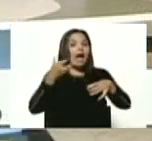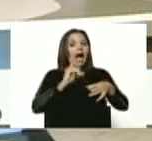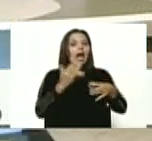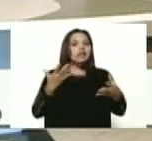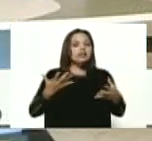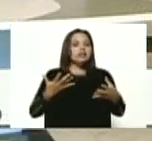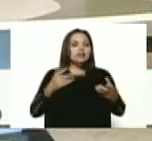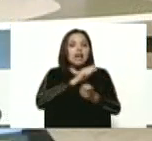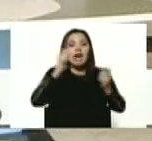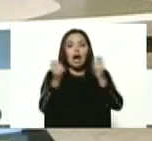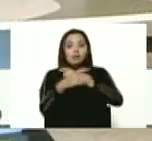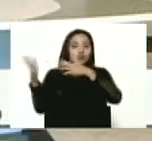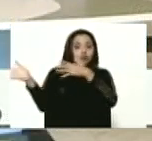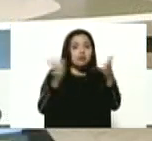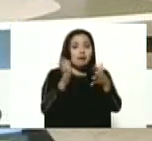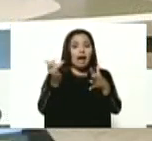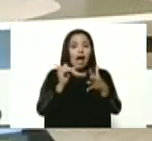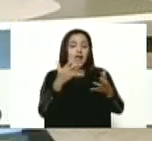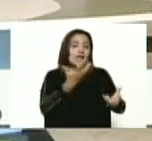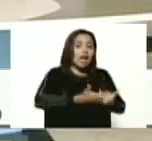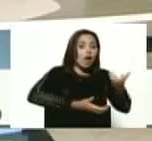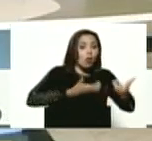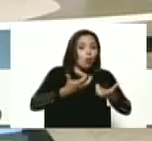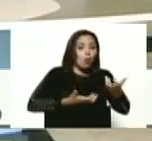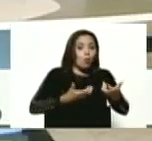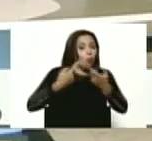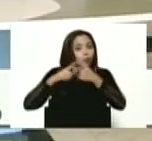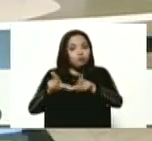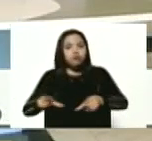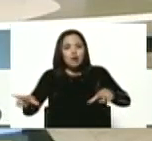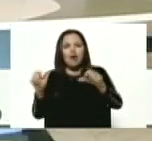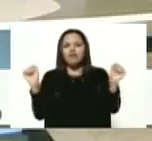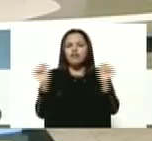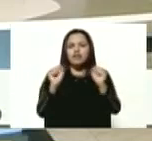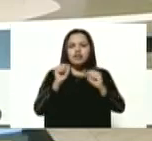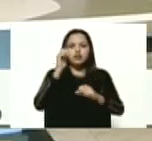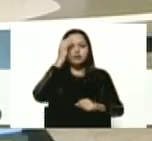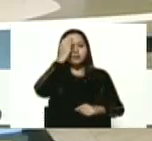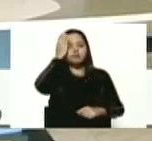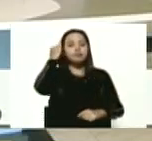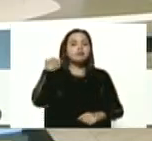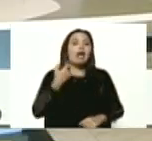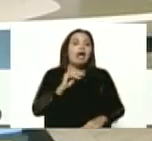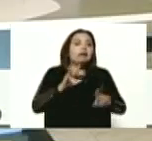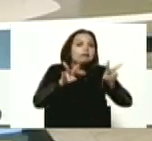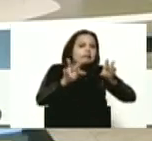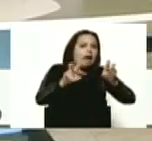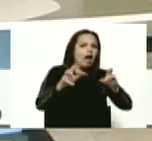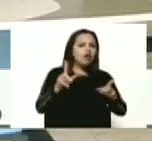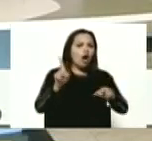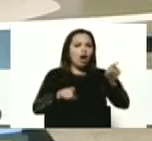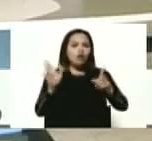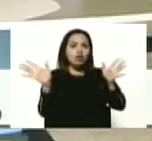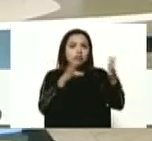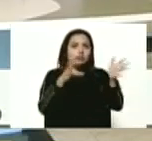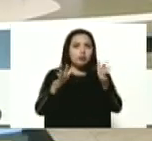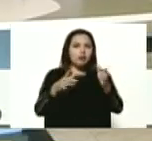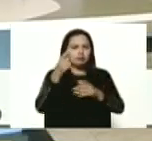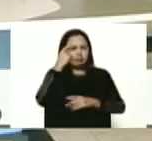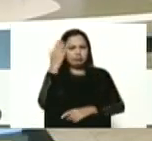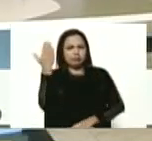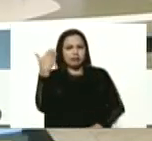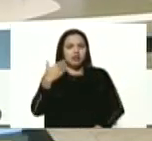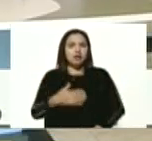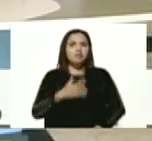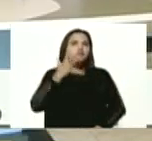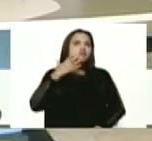extremas, de calor frío. Se están dando fenómenos extraños, como el otro día, que